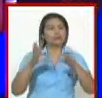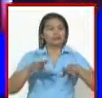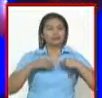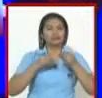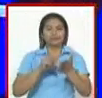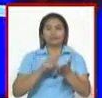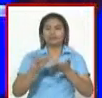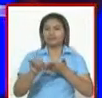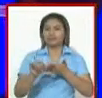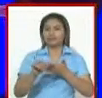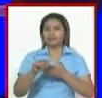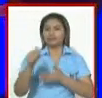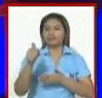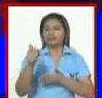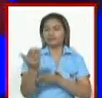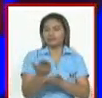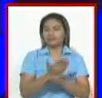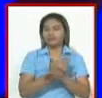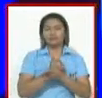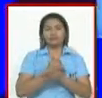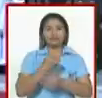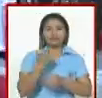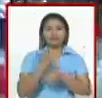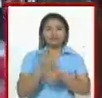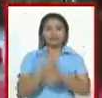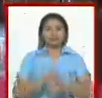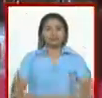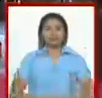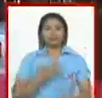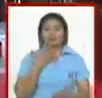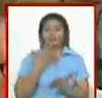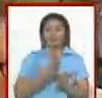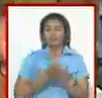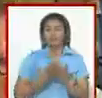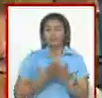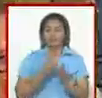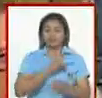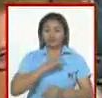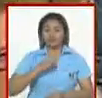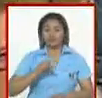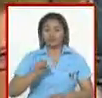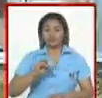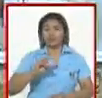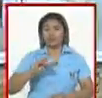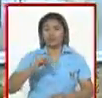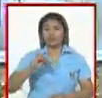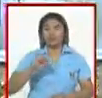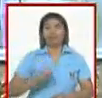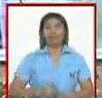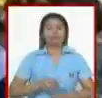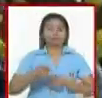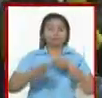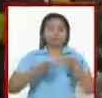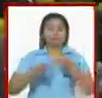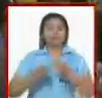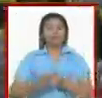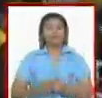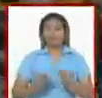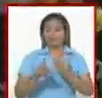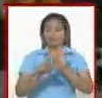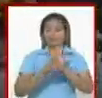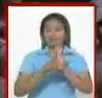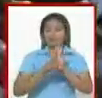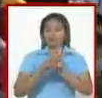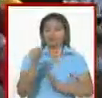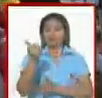de ley para regular el diezmo en las iglesias la propuesta hecha por el diputado sergio el choque de controlar con una